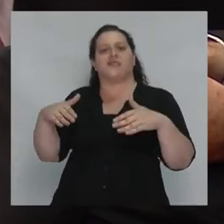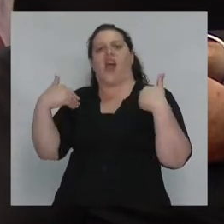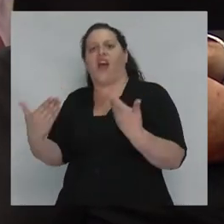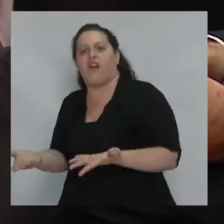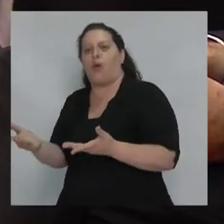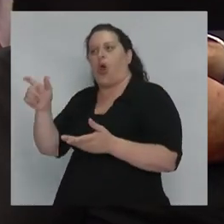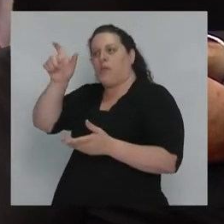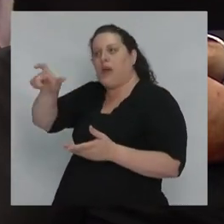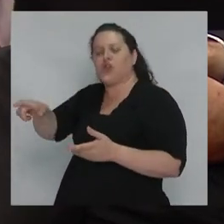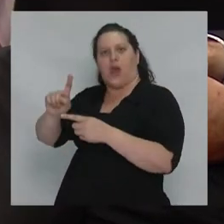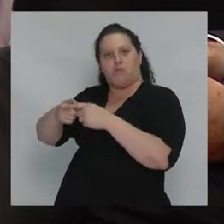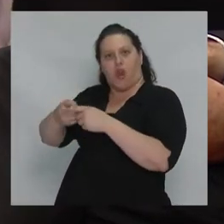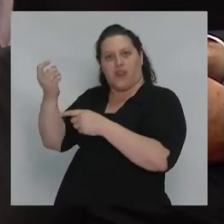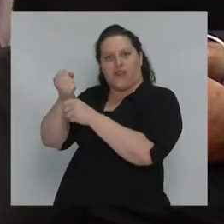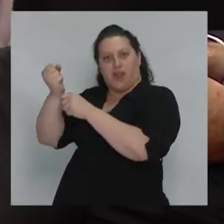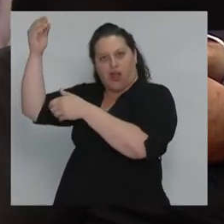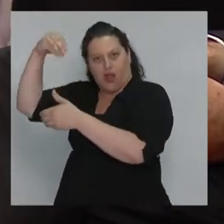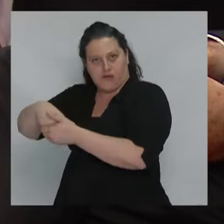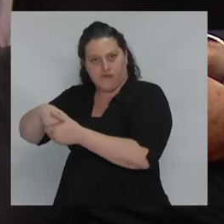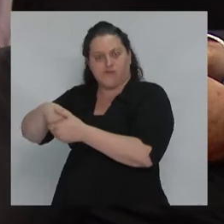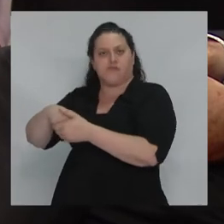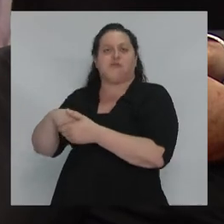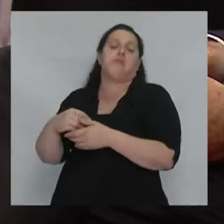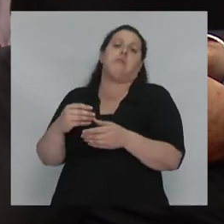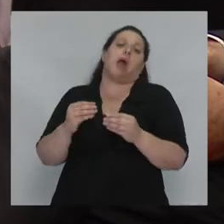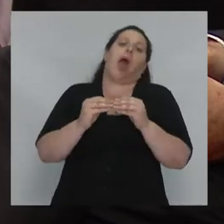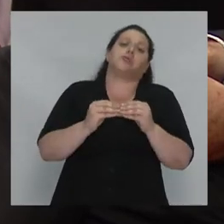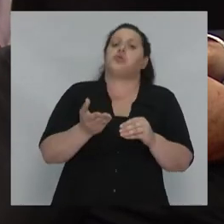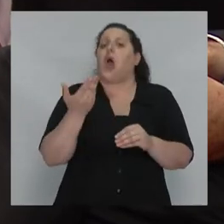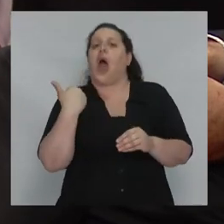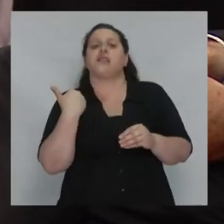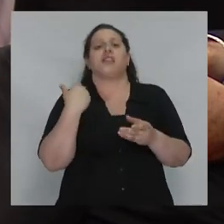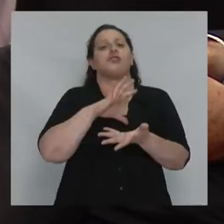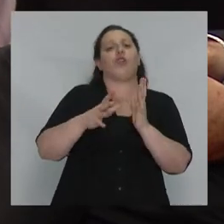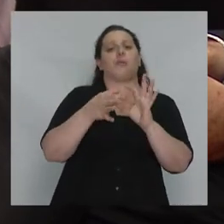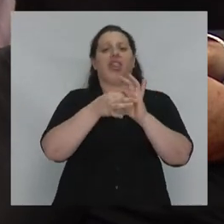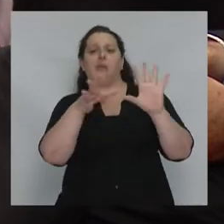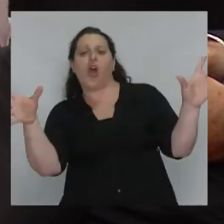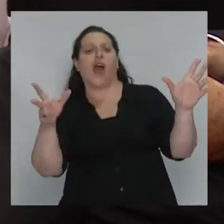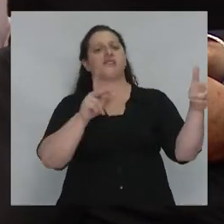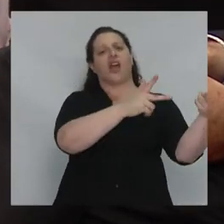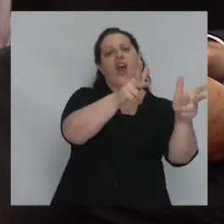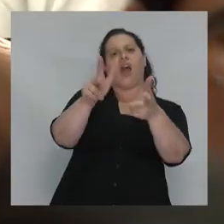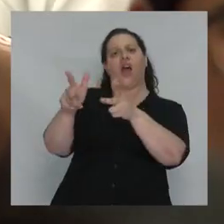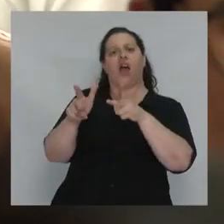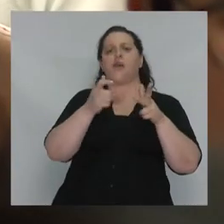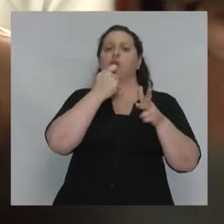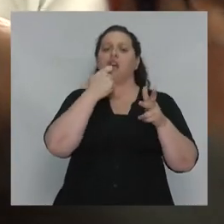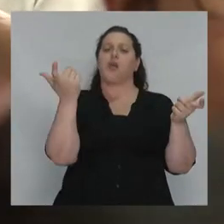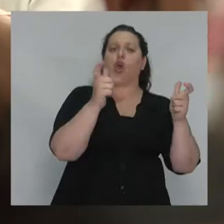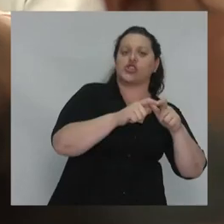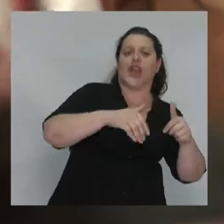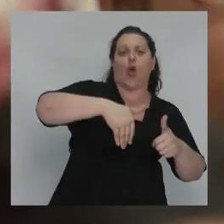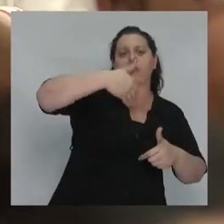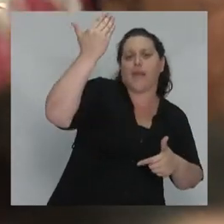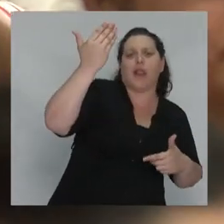los políticos. Discusiones que antes se daban en los escenarios democráticos, como los consejos, las